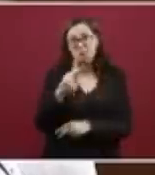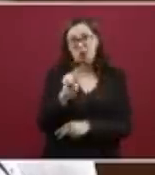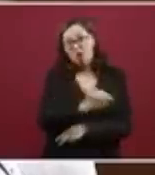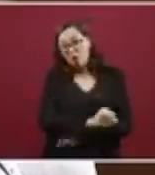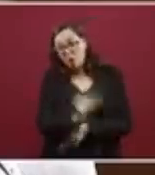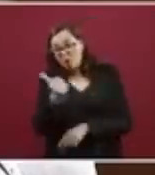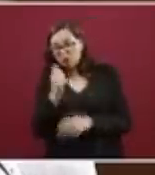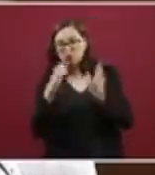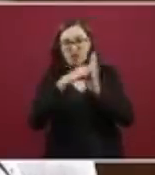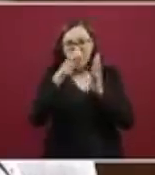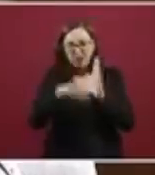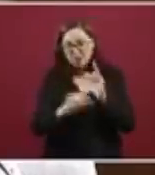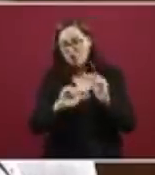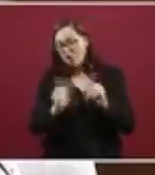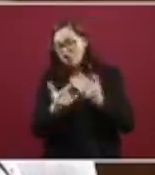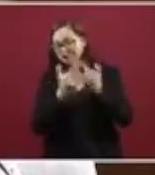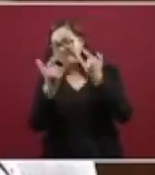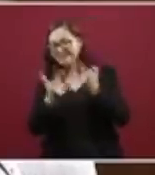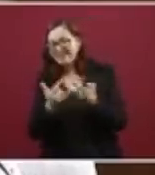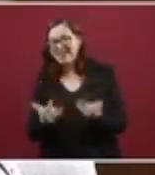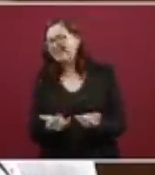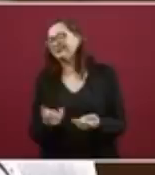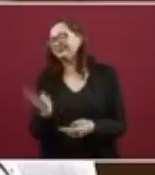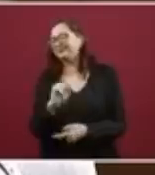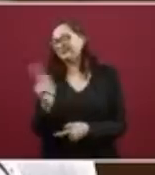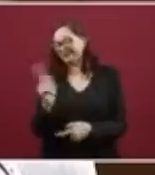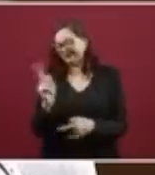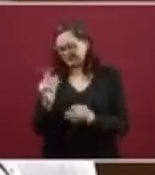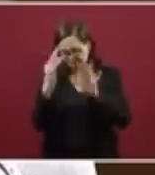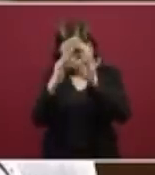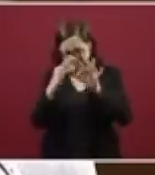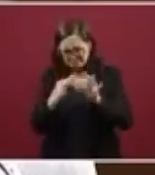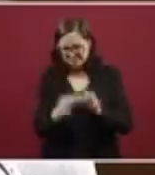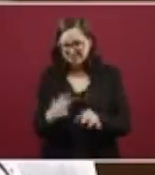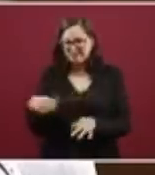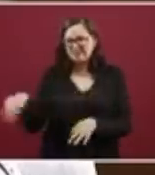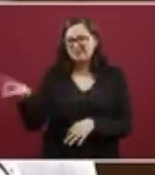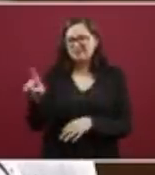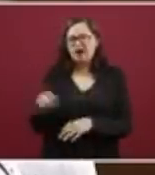de que no están cumpliendo con su deber.